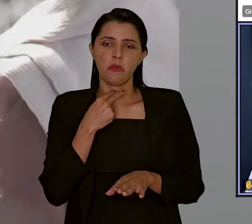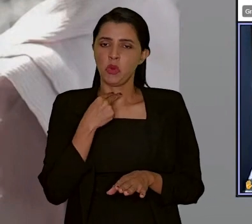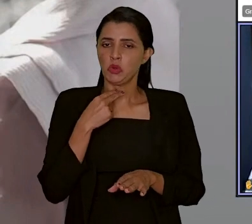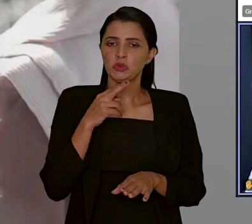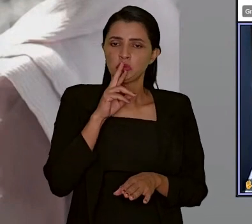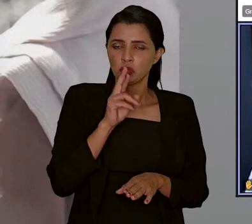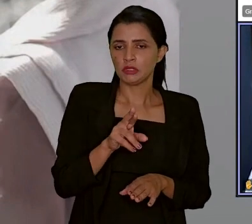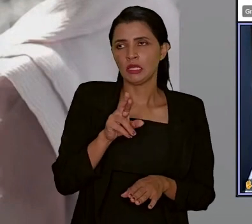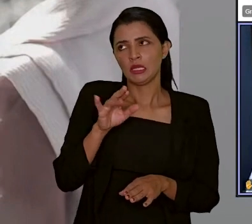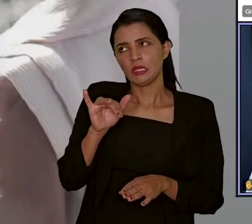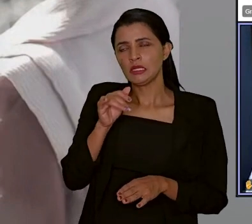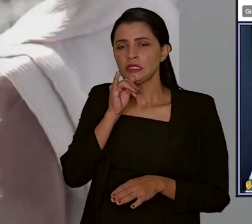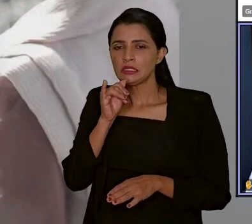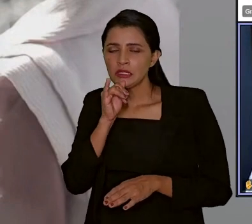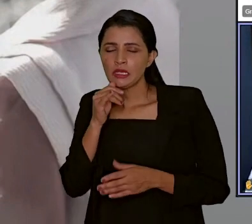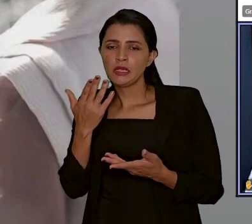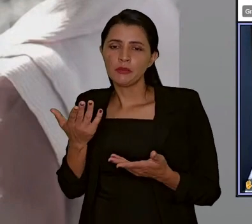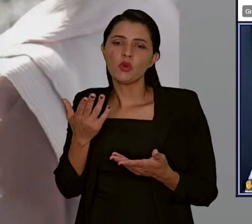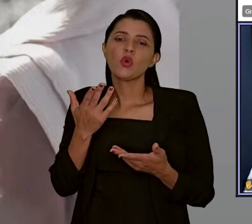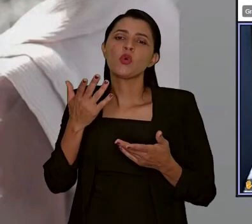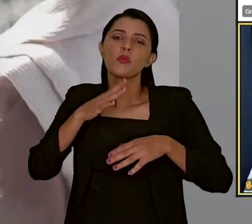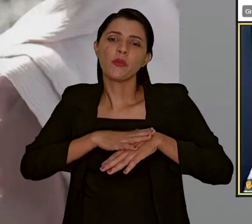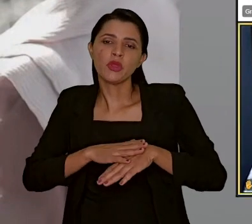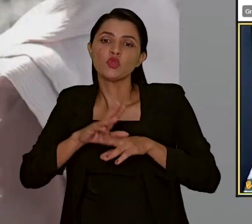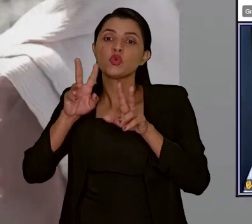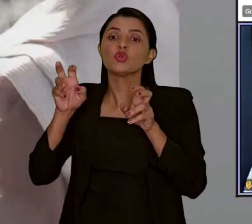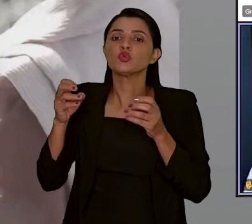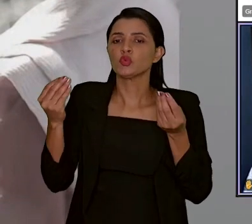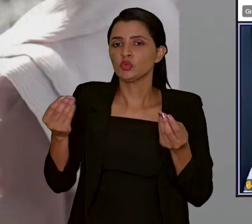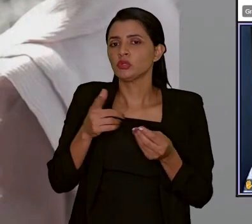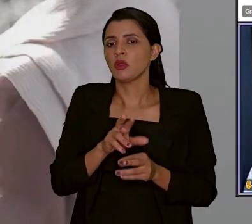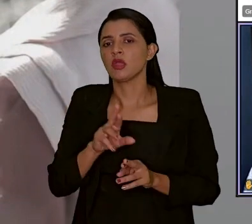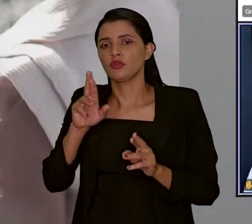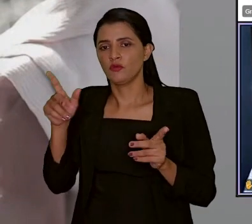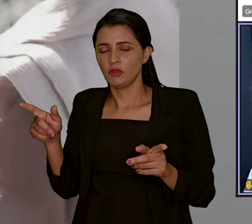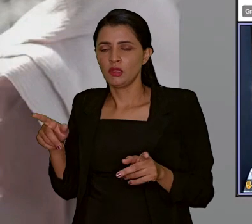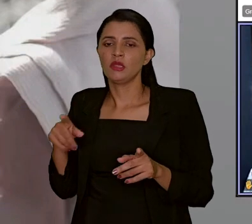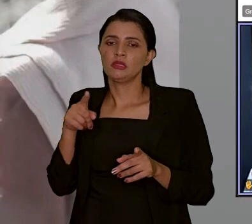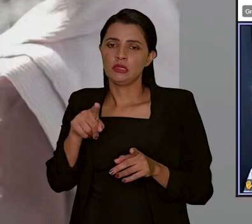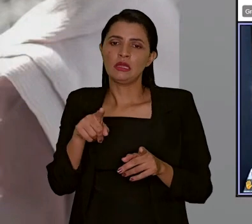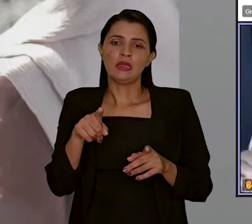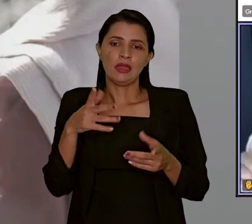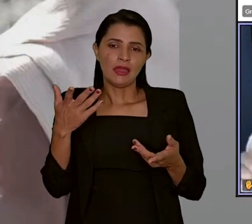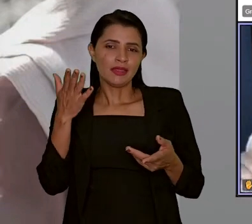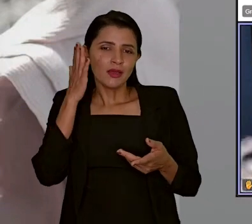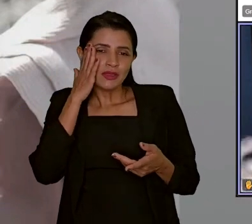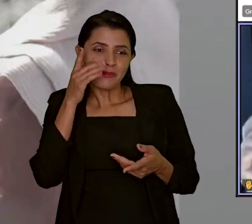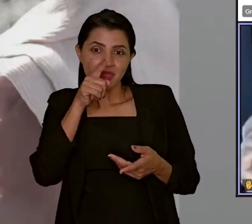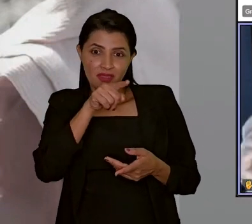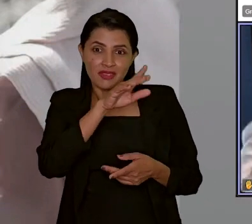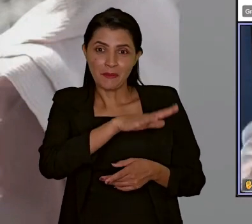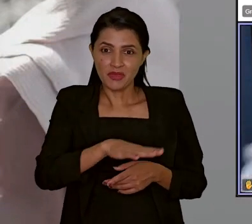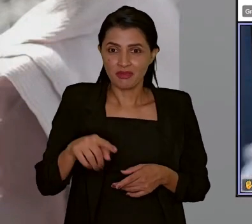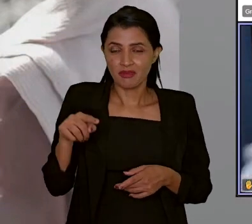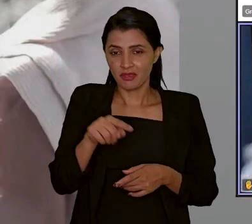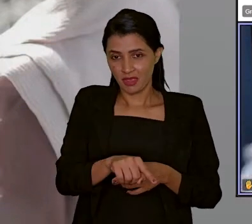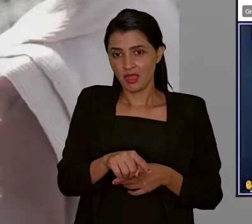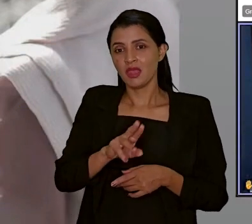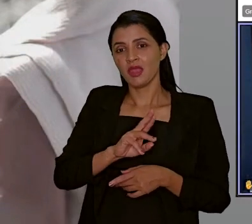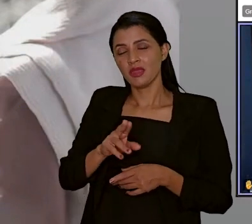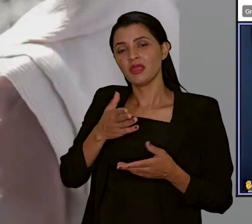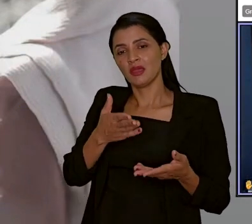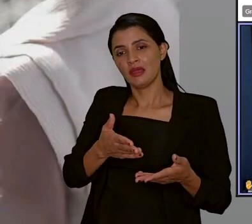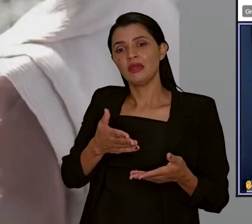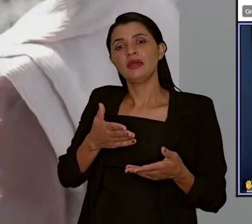me puedo inmiscuir en el fondo del asunto. Quería hacer esa pequeña disquisición, porque yo hallo